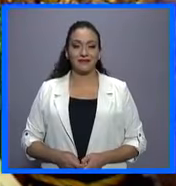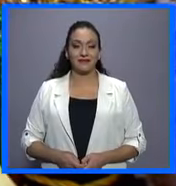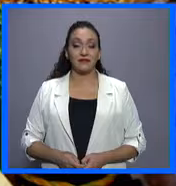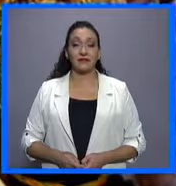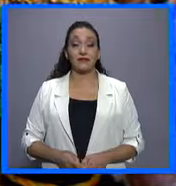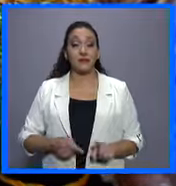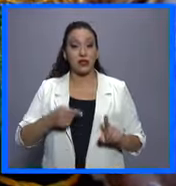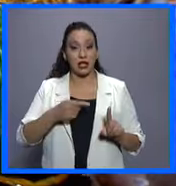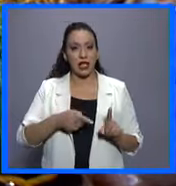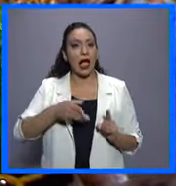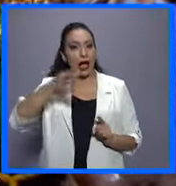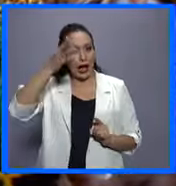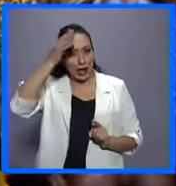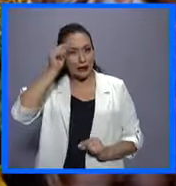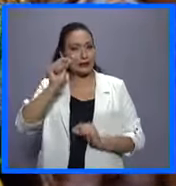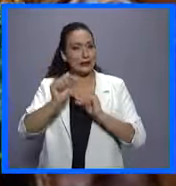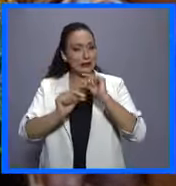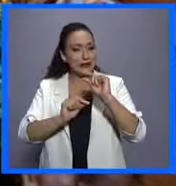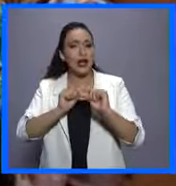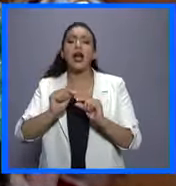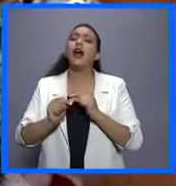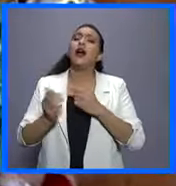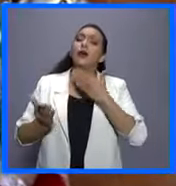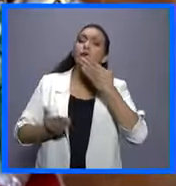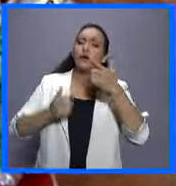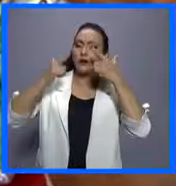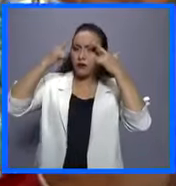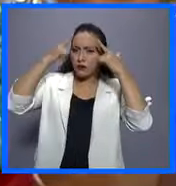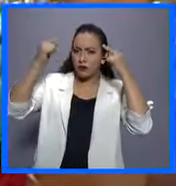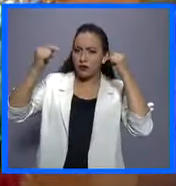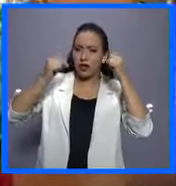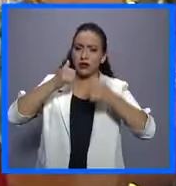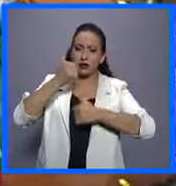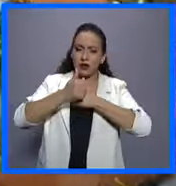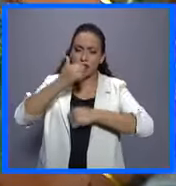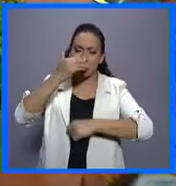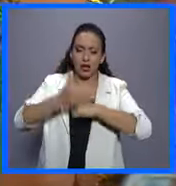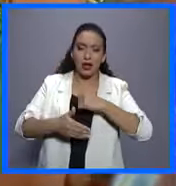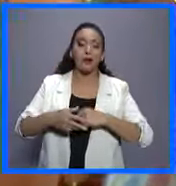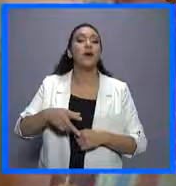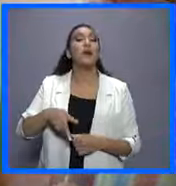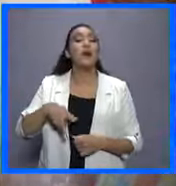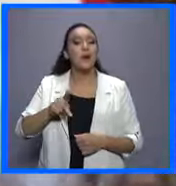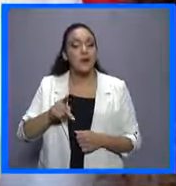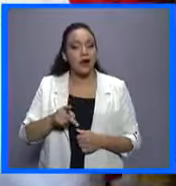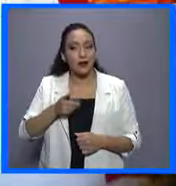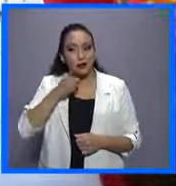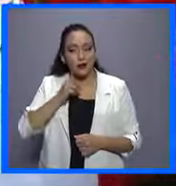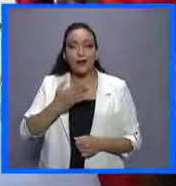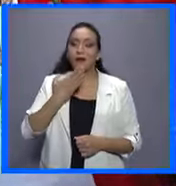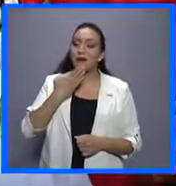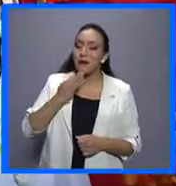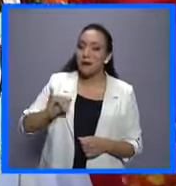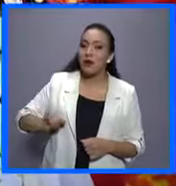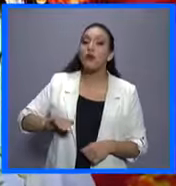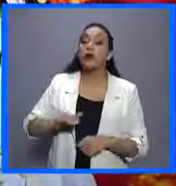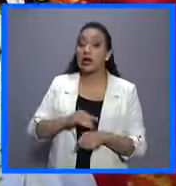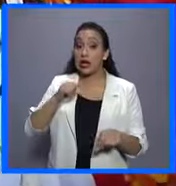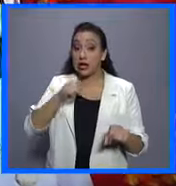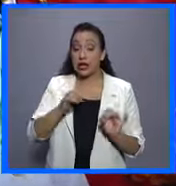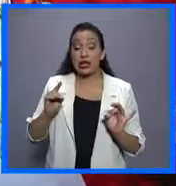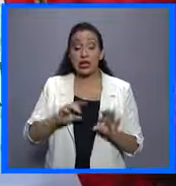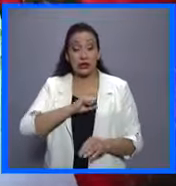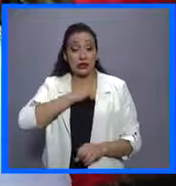Carla es aprendiz de partera. Terminó su carrera como enfermera obstetra, pero se interesó por ese oficio cuando tuvo complicaciones de